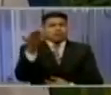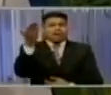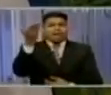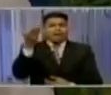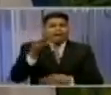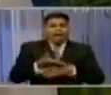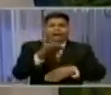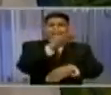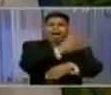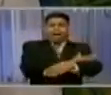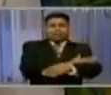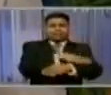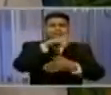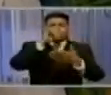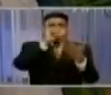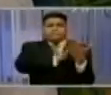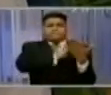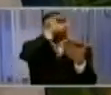este. Jamás.